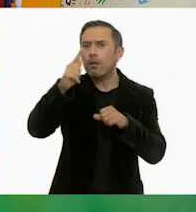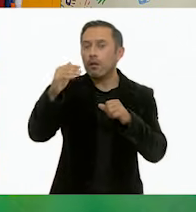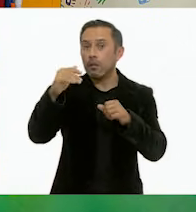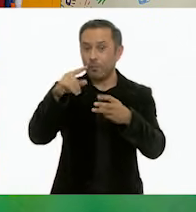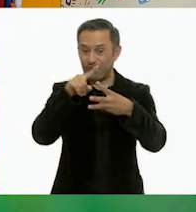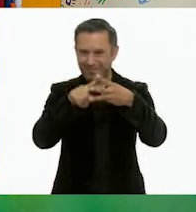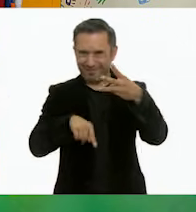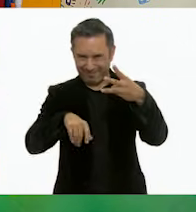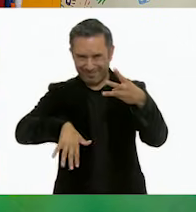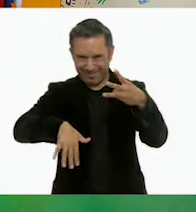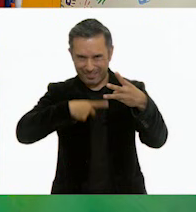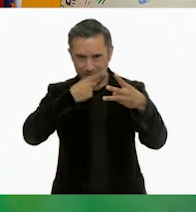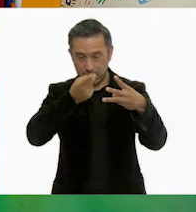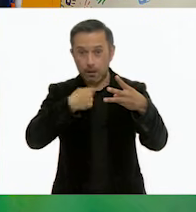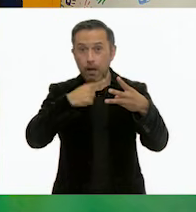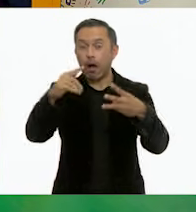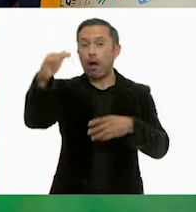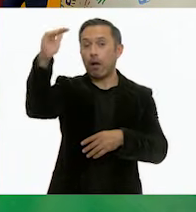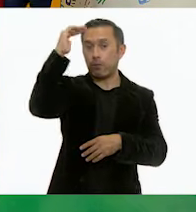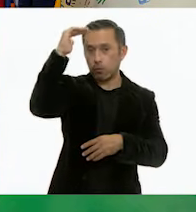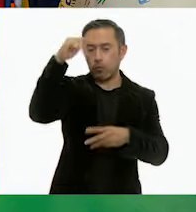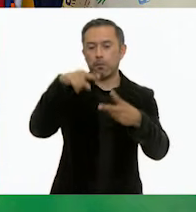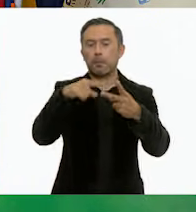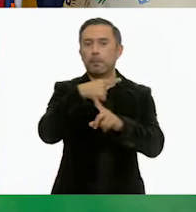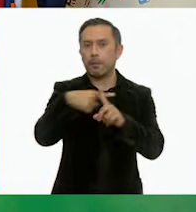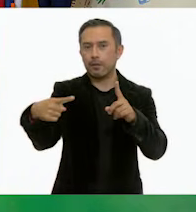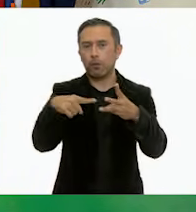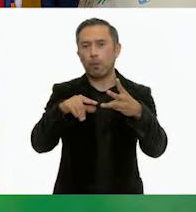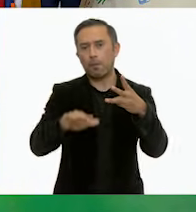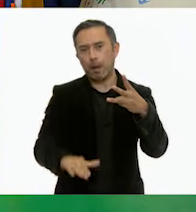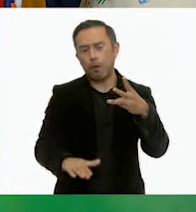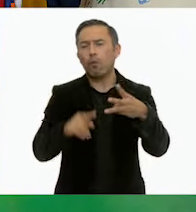¿Alto, mediano o bajo?